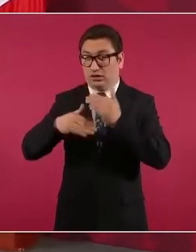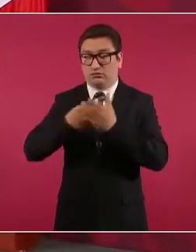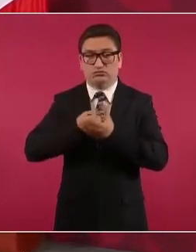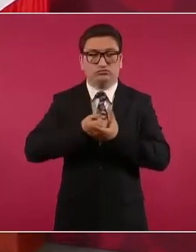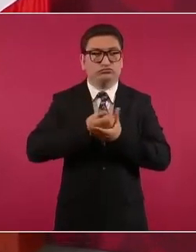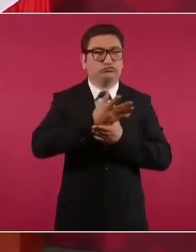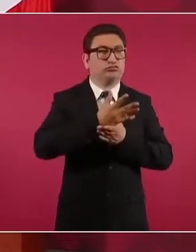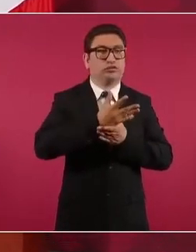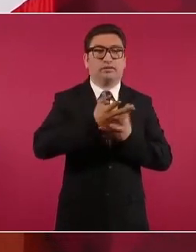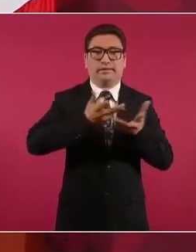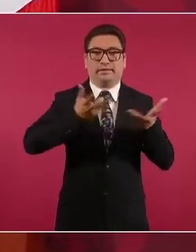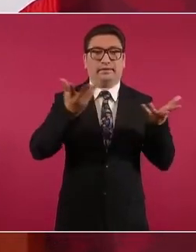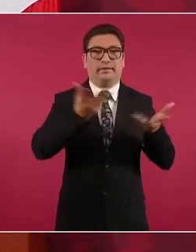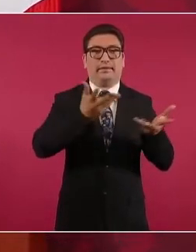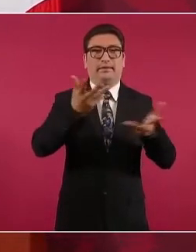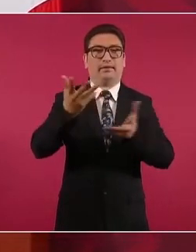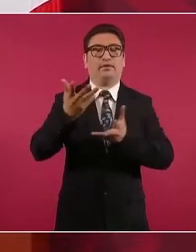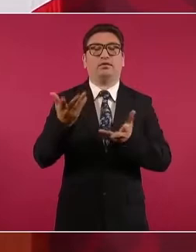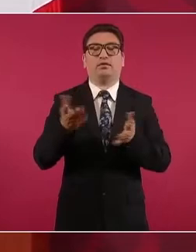a actuar